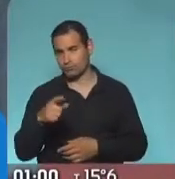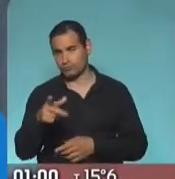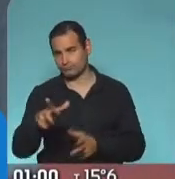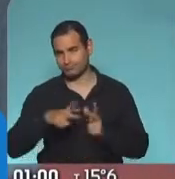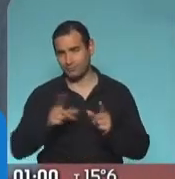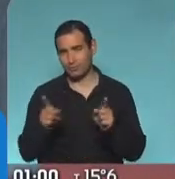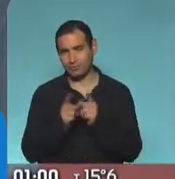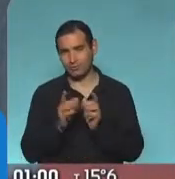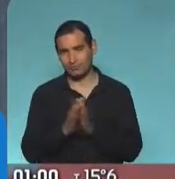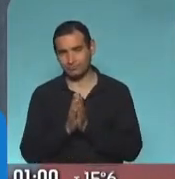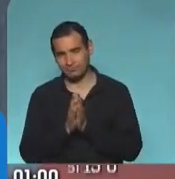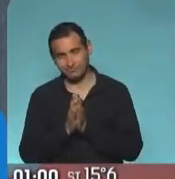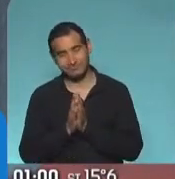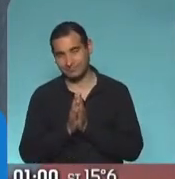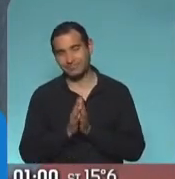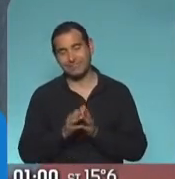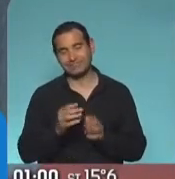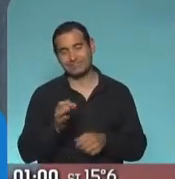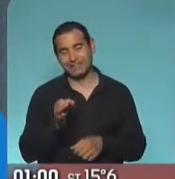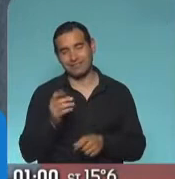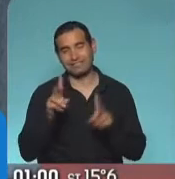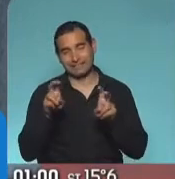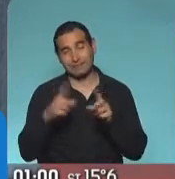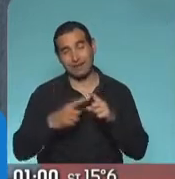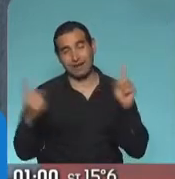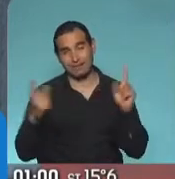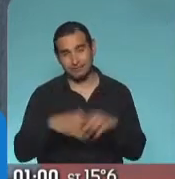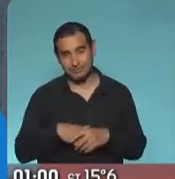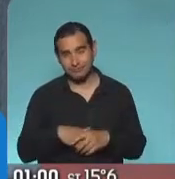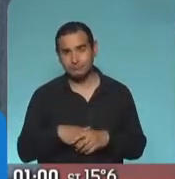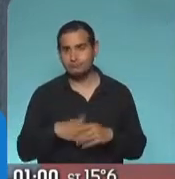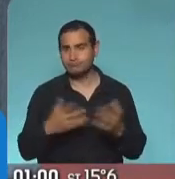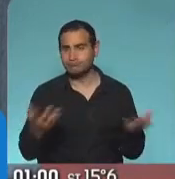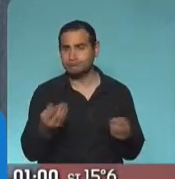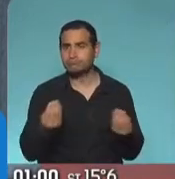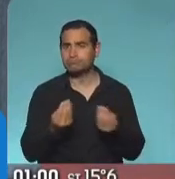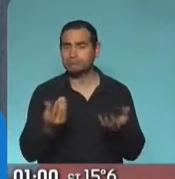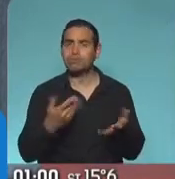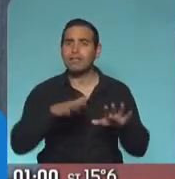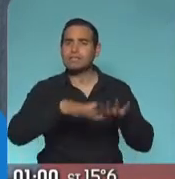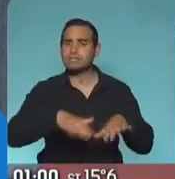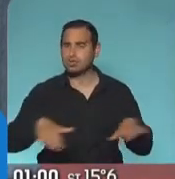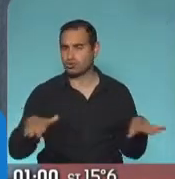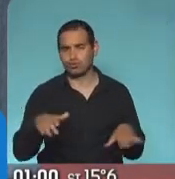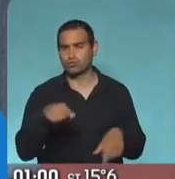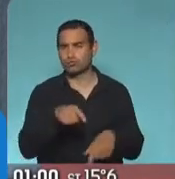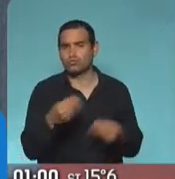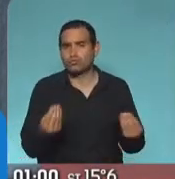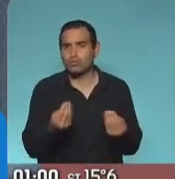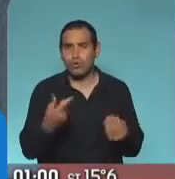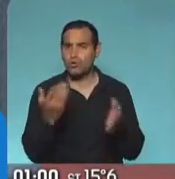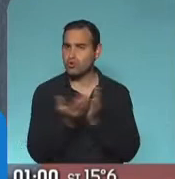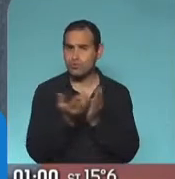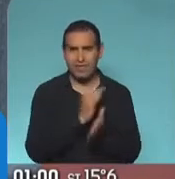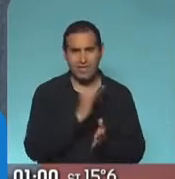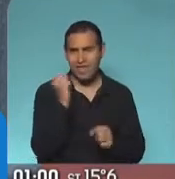porque nos llevaría varias horas de charla que hacemos con los chicos particularmente que no estudian